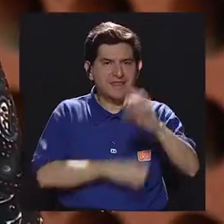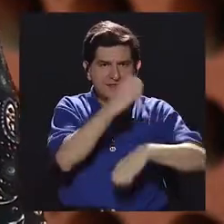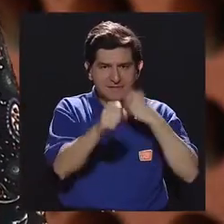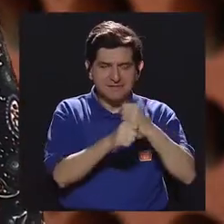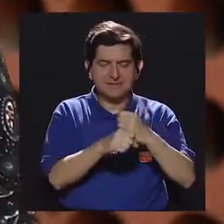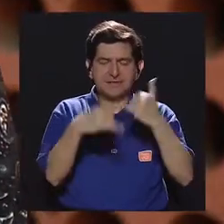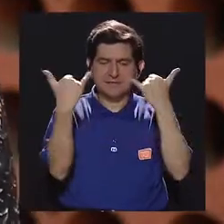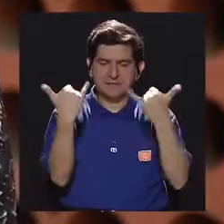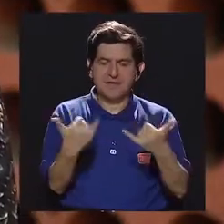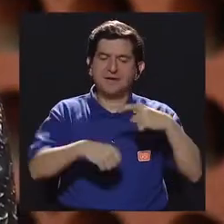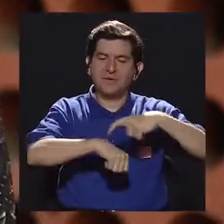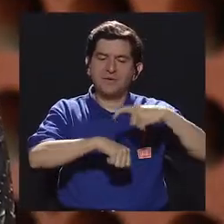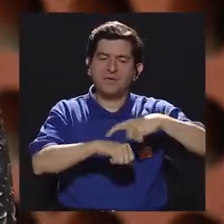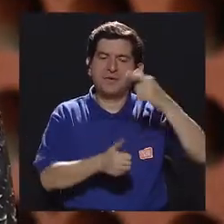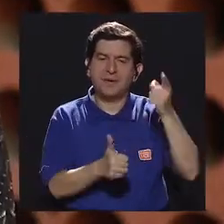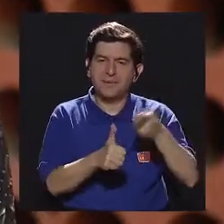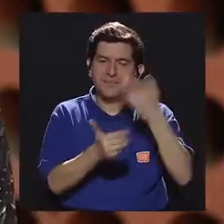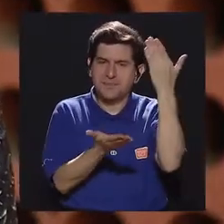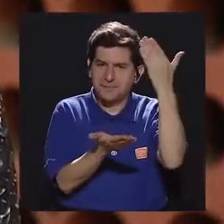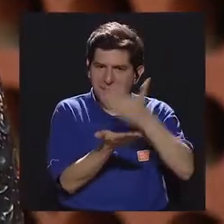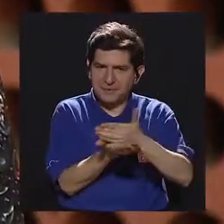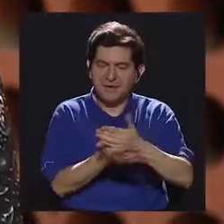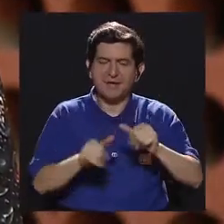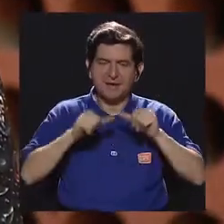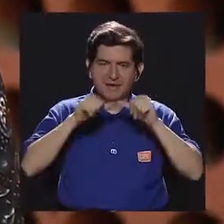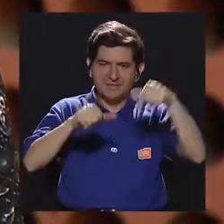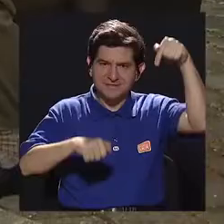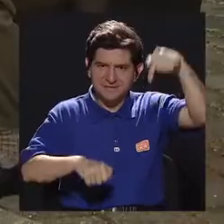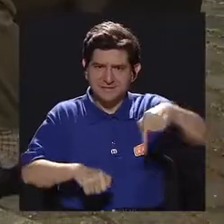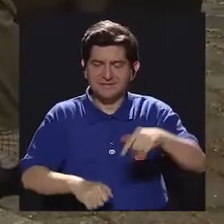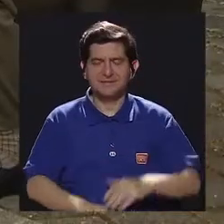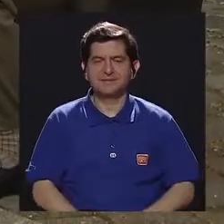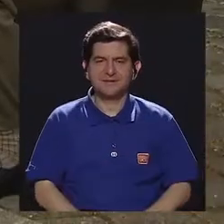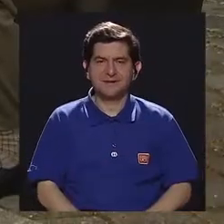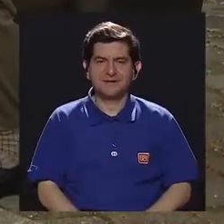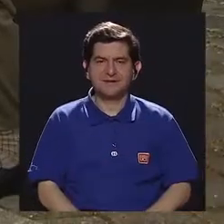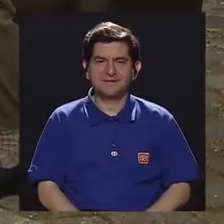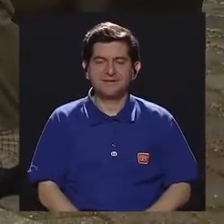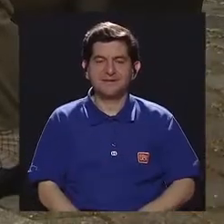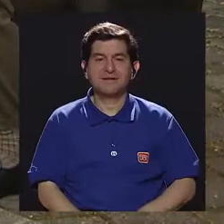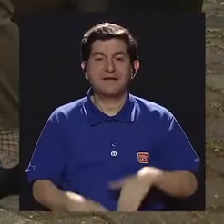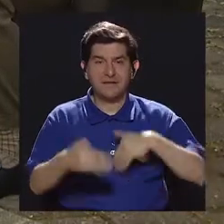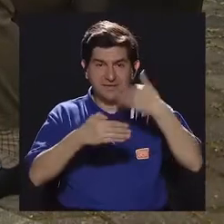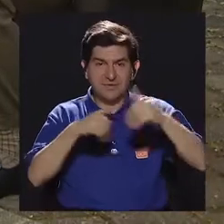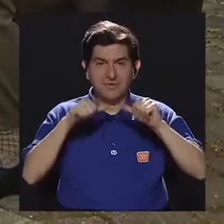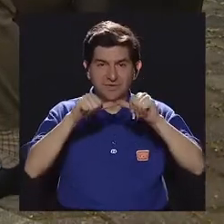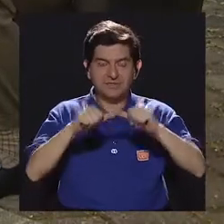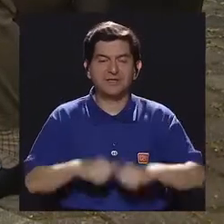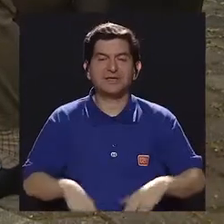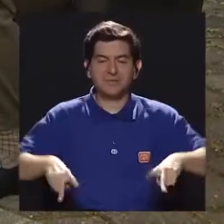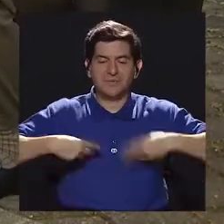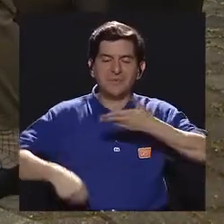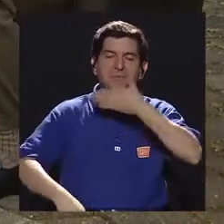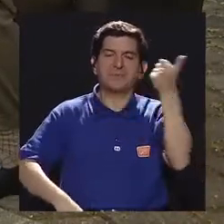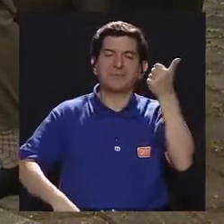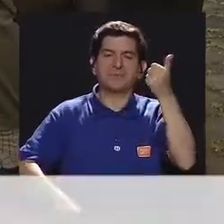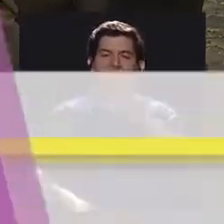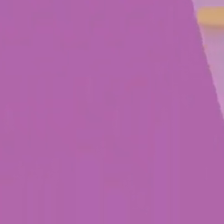Ok, doctor, es momento de hacer una primera pausa. Quédese con nosotros y ya regresamos con más de Vivir Mejor.